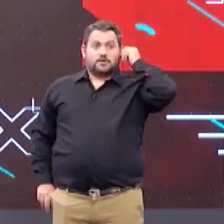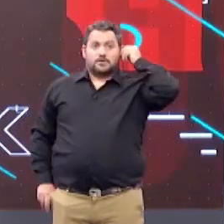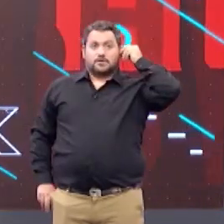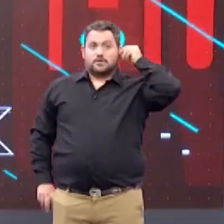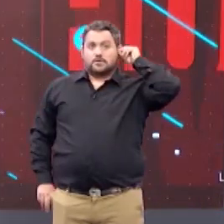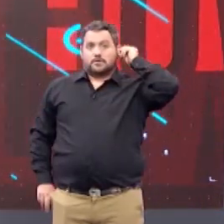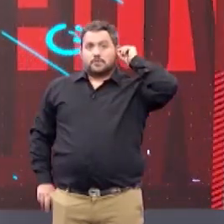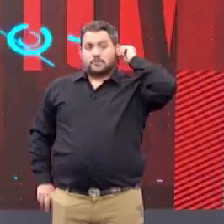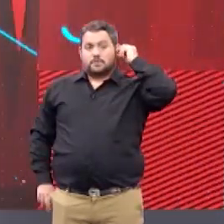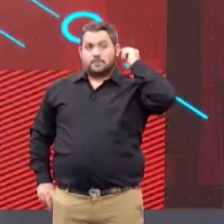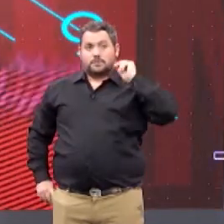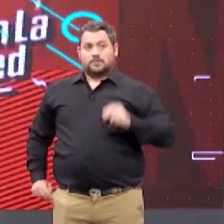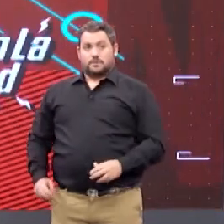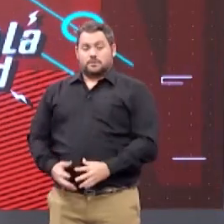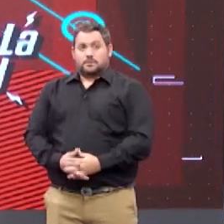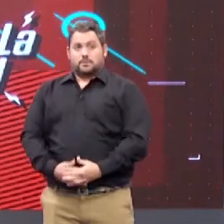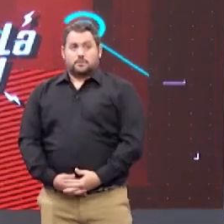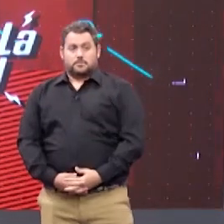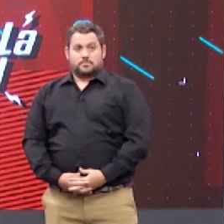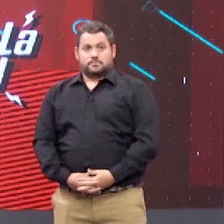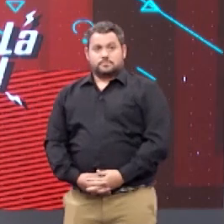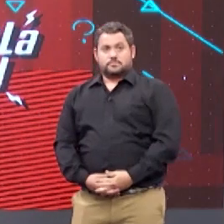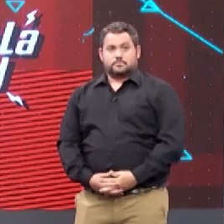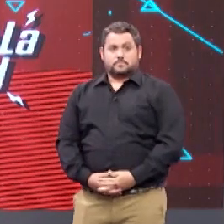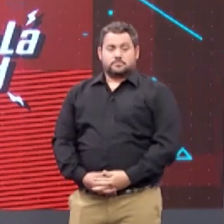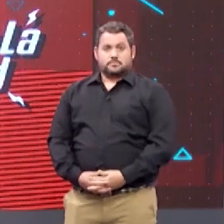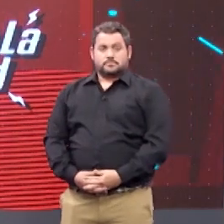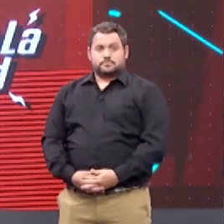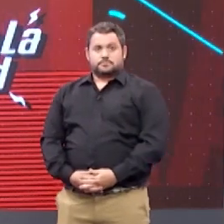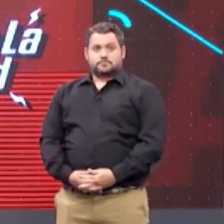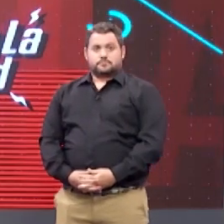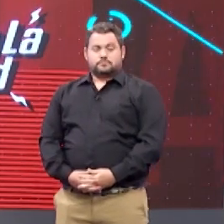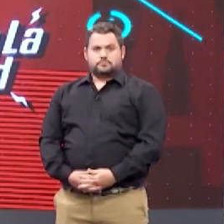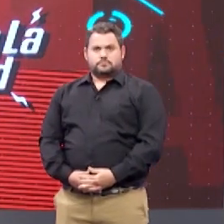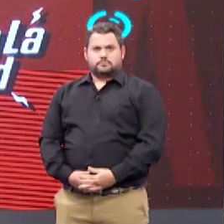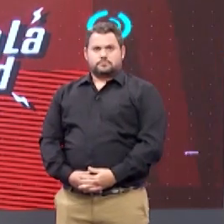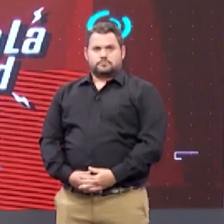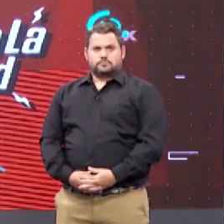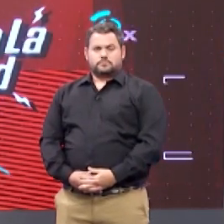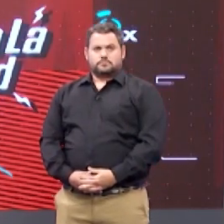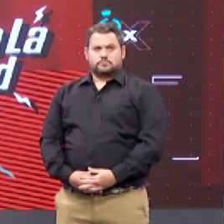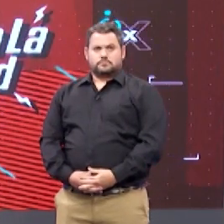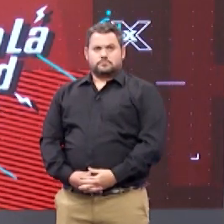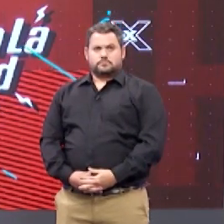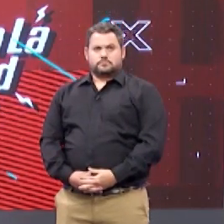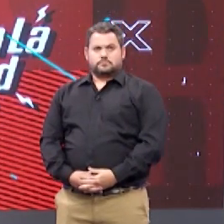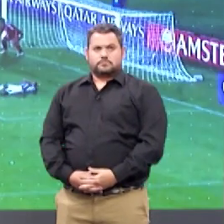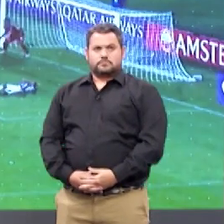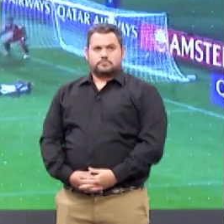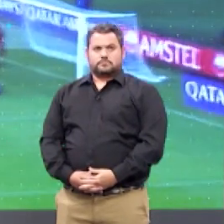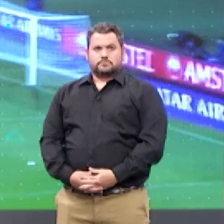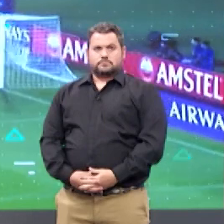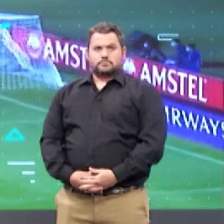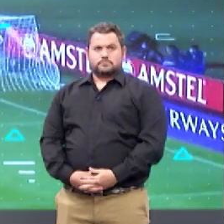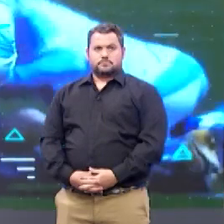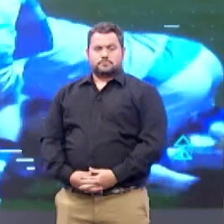vos, tácticamente, va a ir de la mano de los jugadores que pongo. Si yo, no es lo mismo ponerlo a Zapelli al lado del Longo que